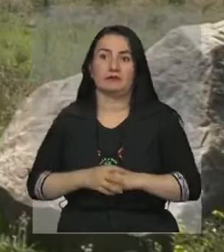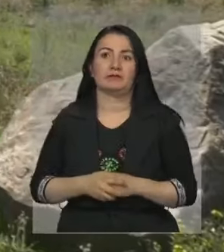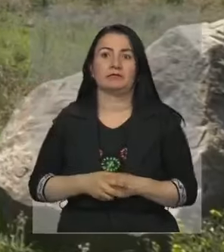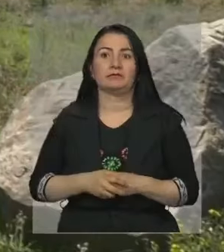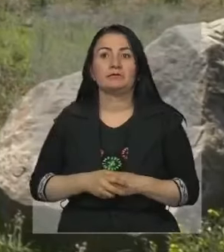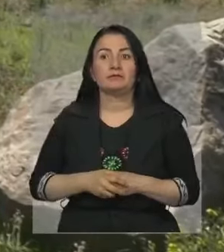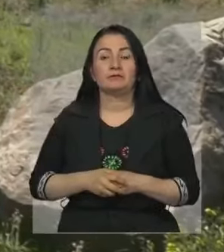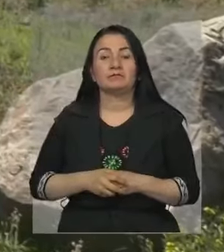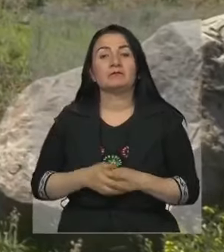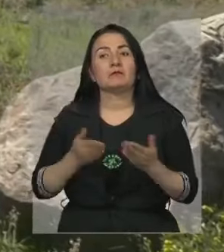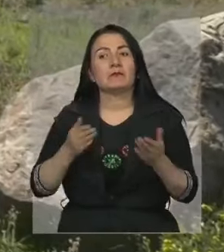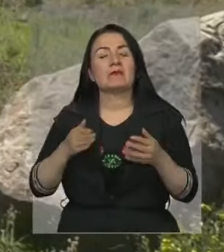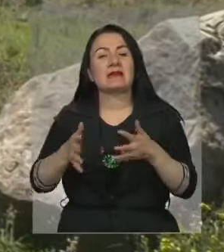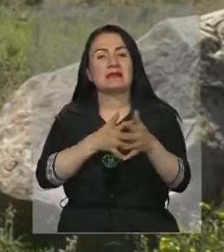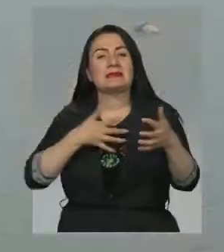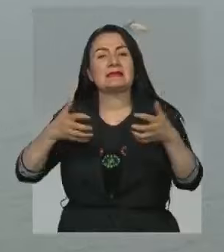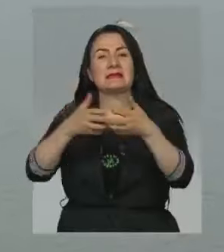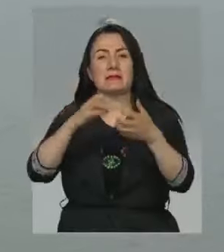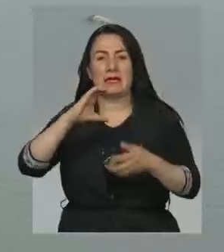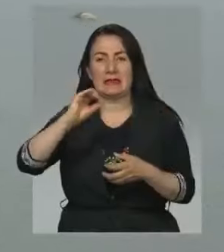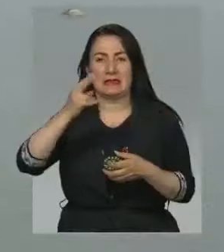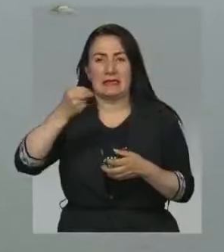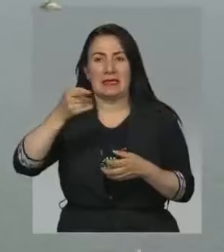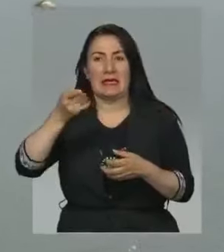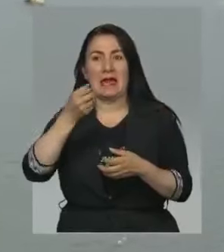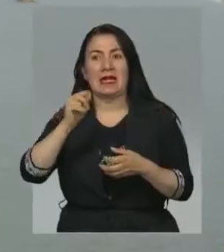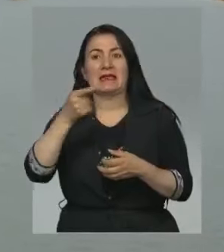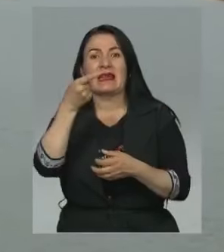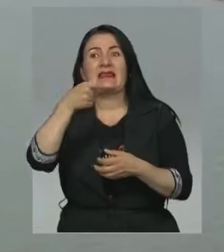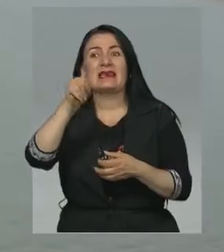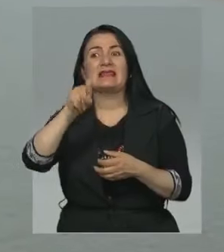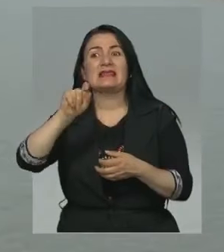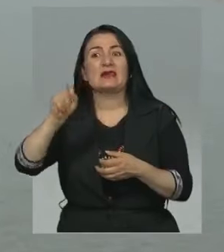nuestra ciudad. El sistema Chingaza está en apenas el